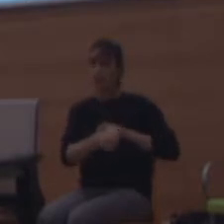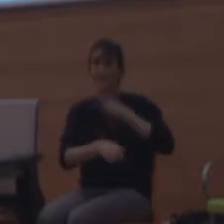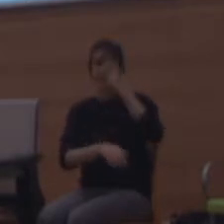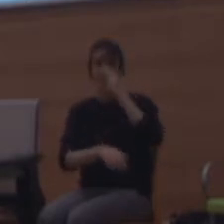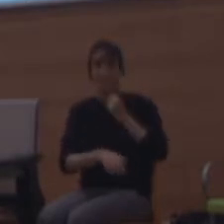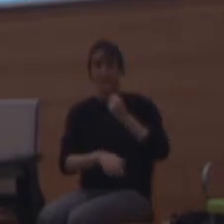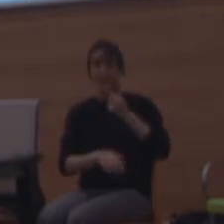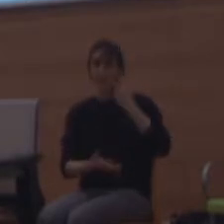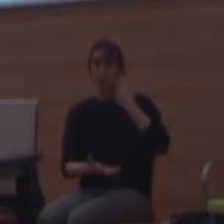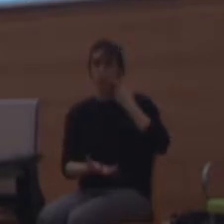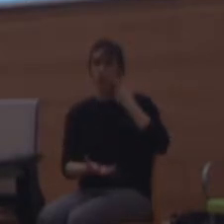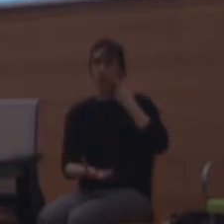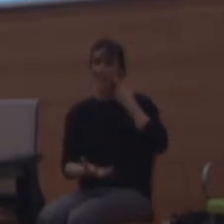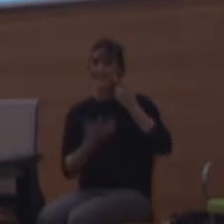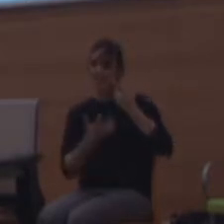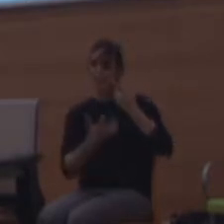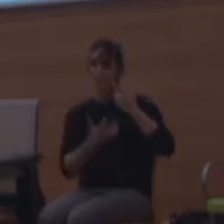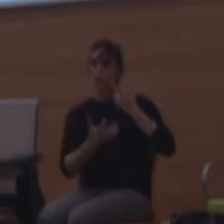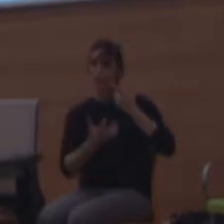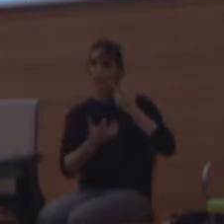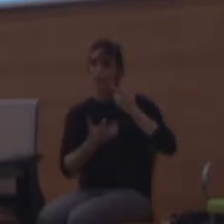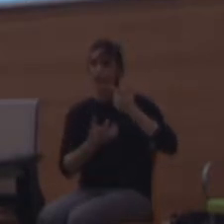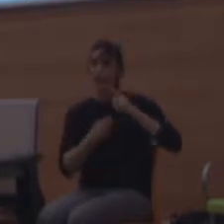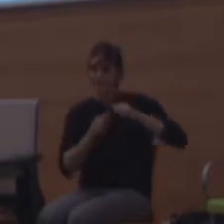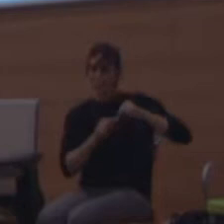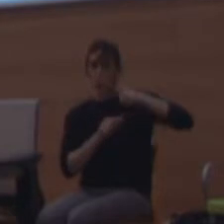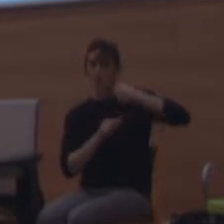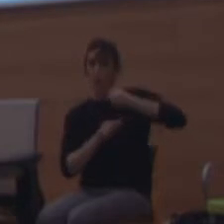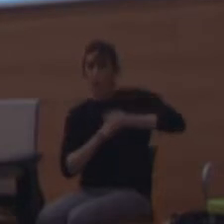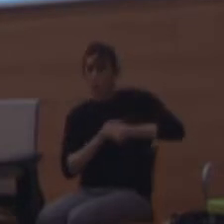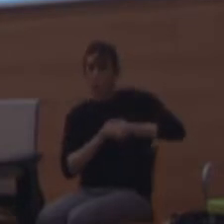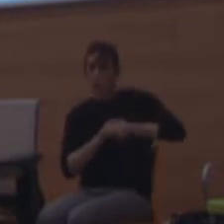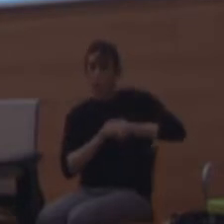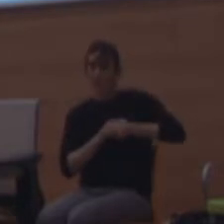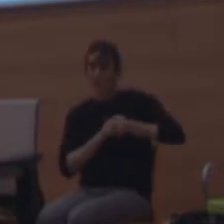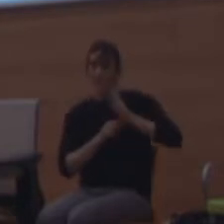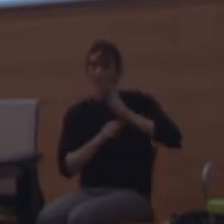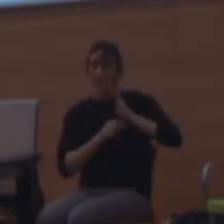diabetes muestre los efectos devastadores de las complicaciones, tanto